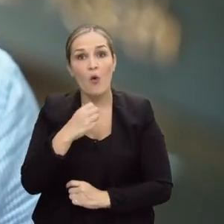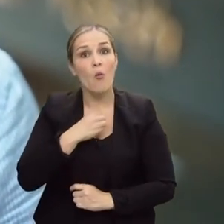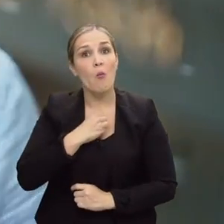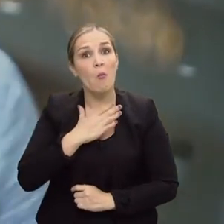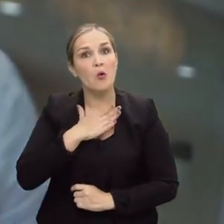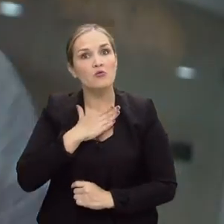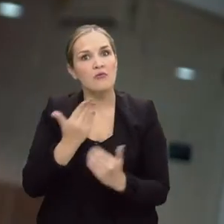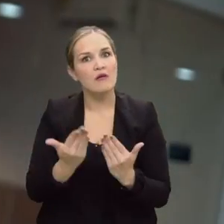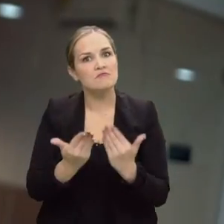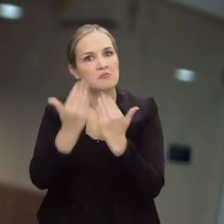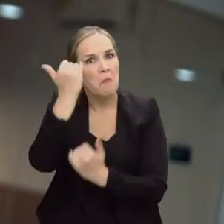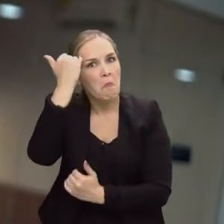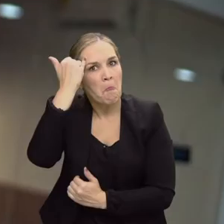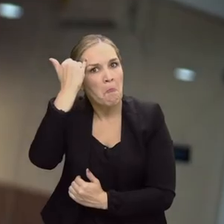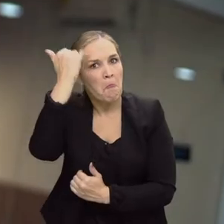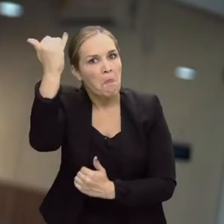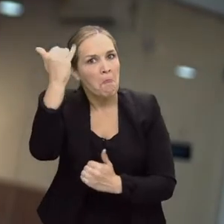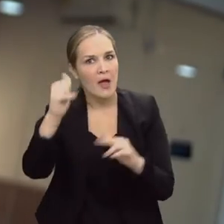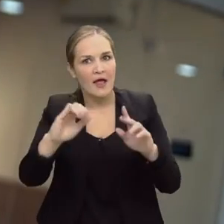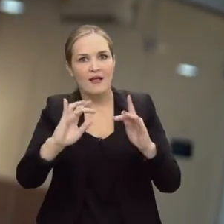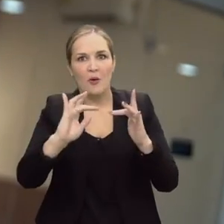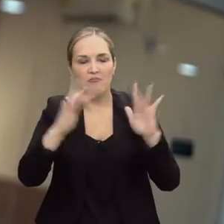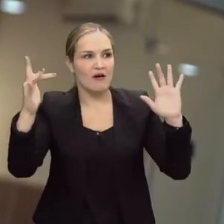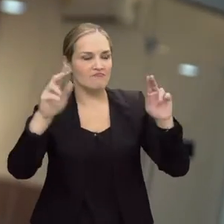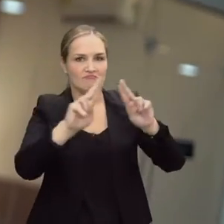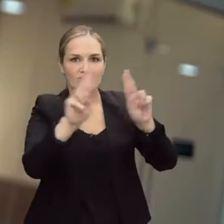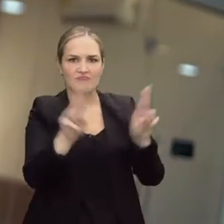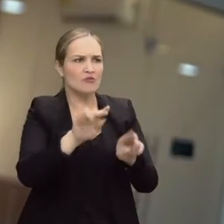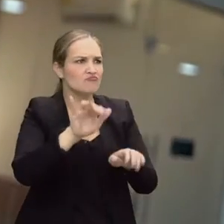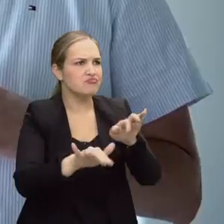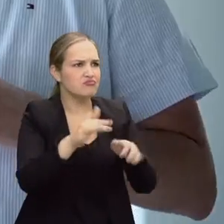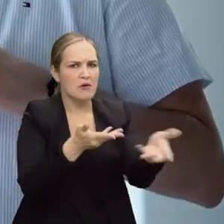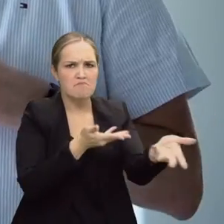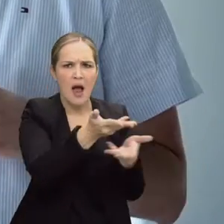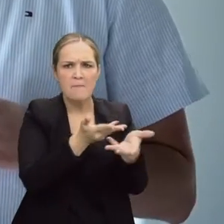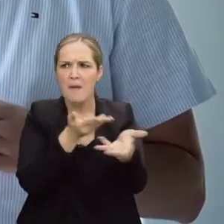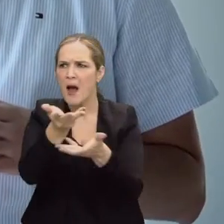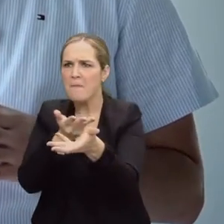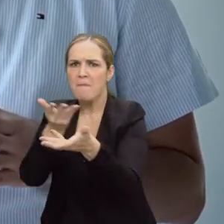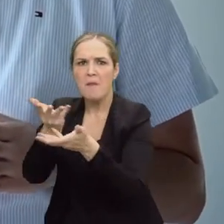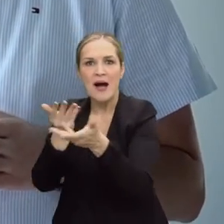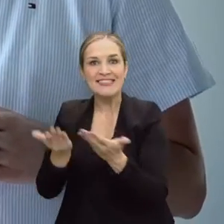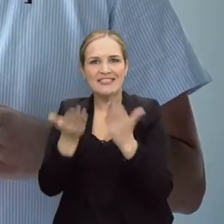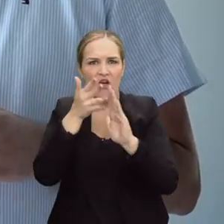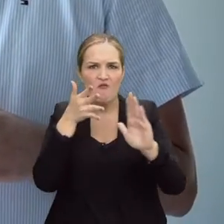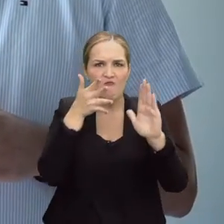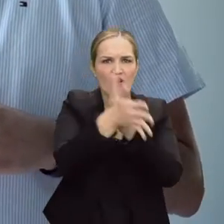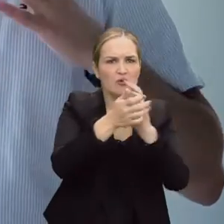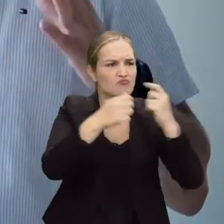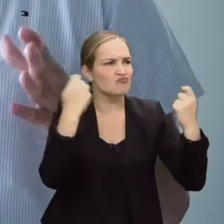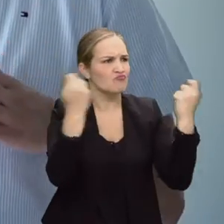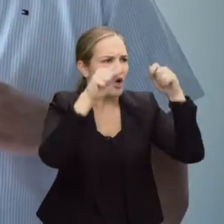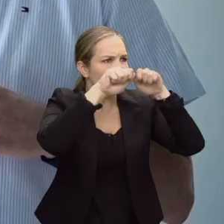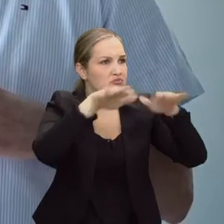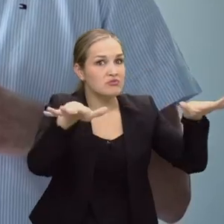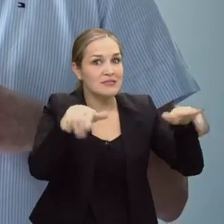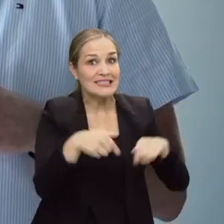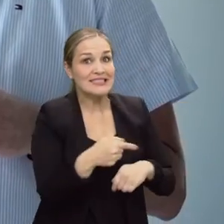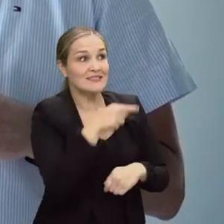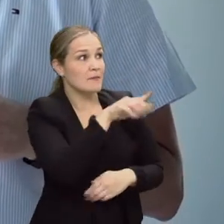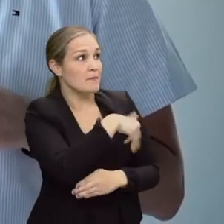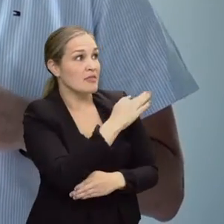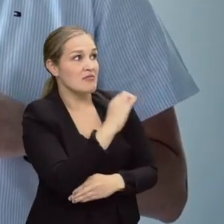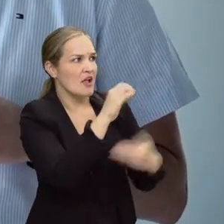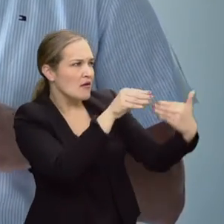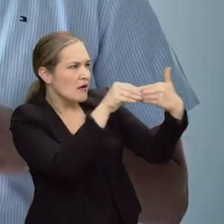servicio. Es una oportunidad de oro dominar estas herramientas de marketing digital y toda esta información